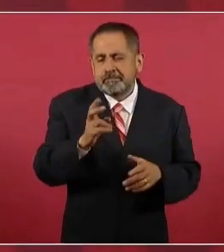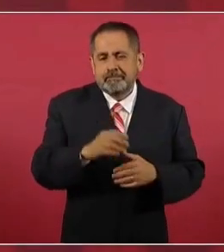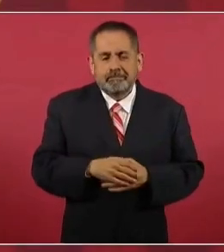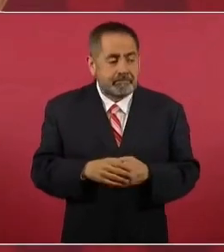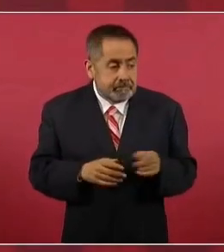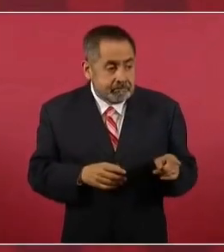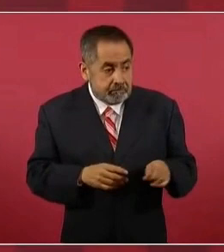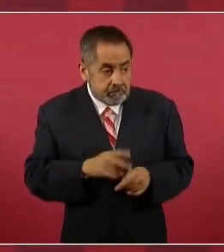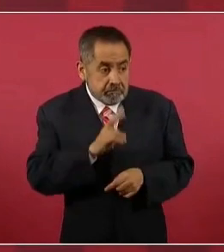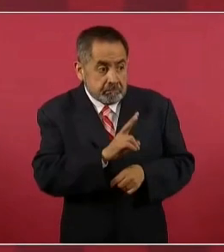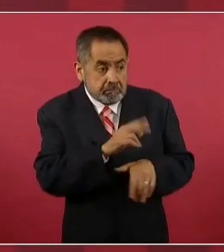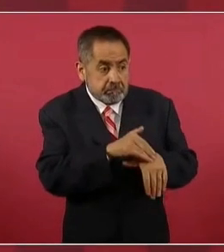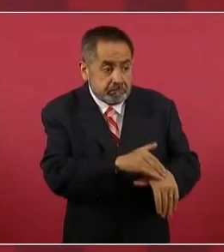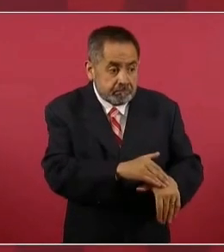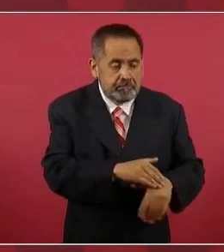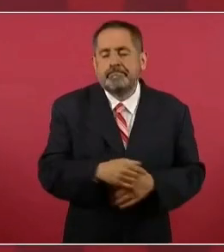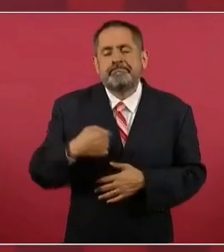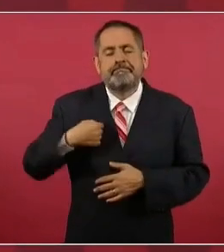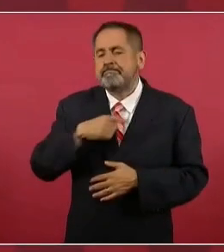no, pues